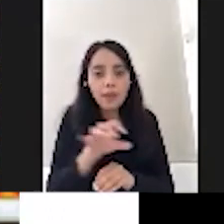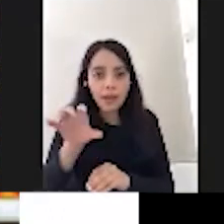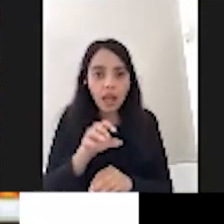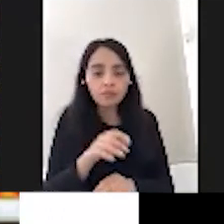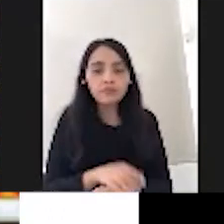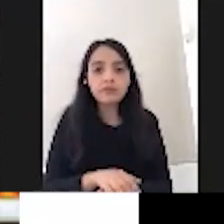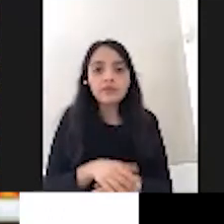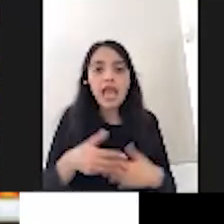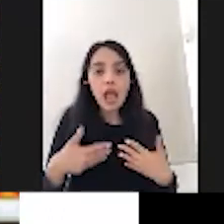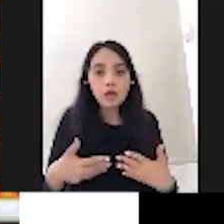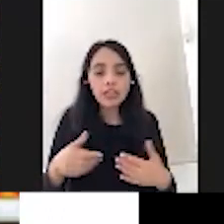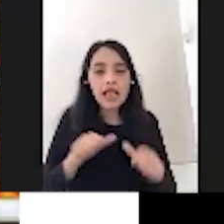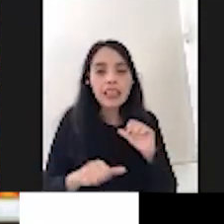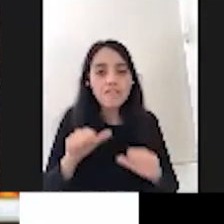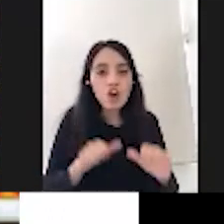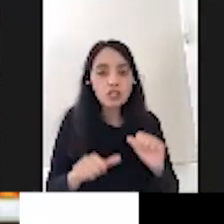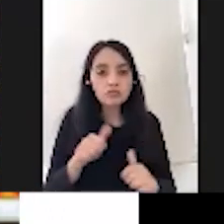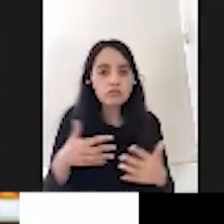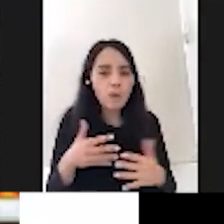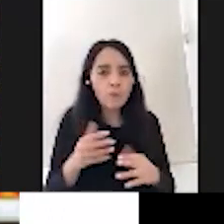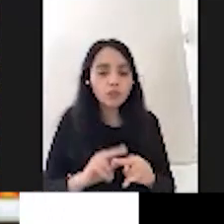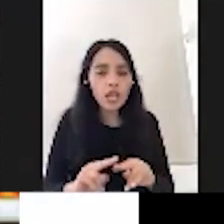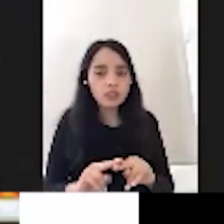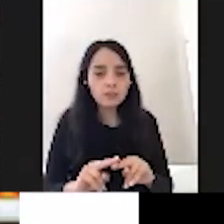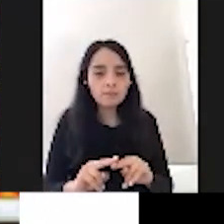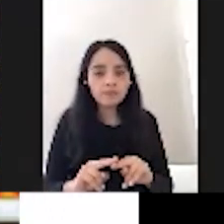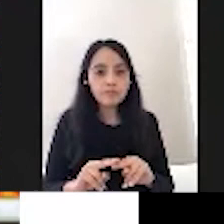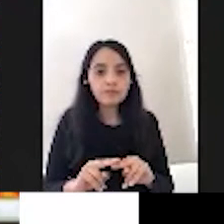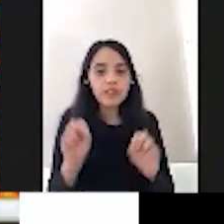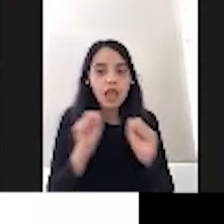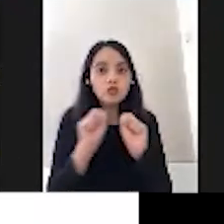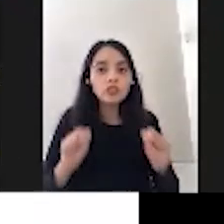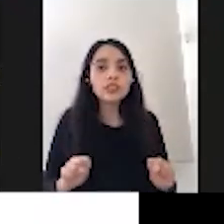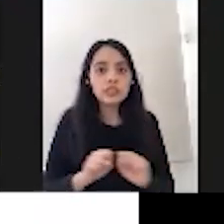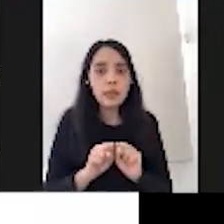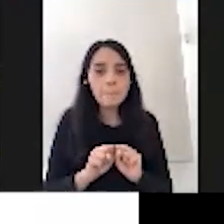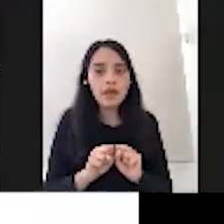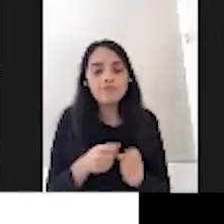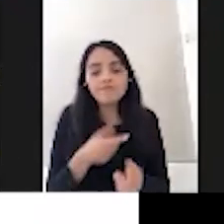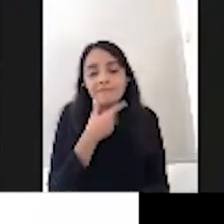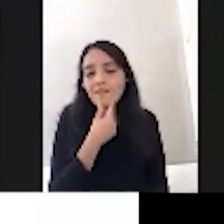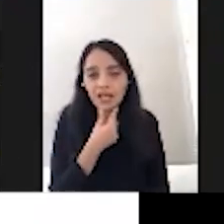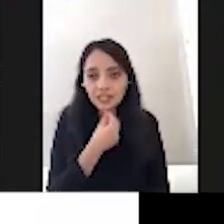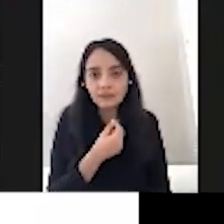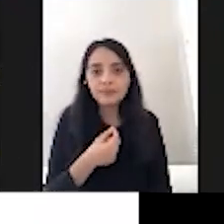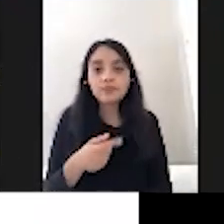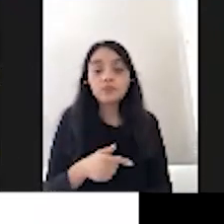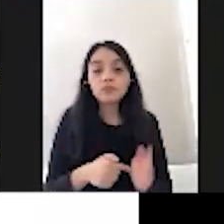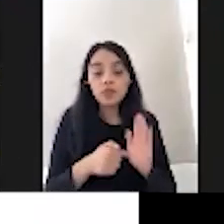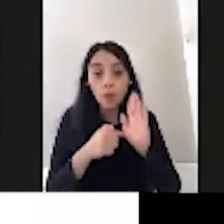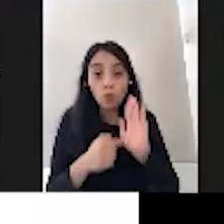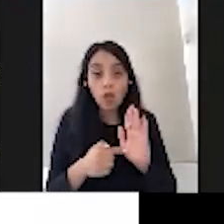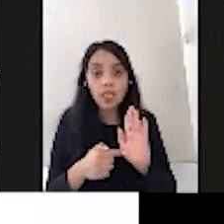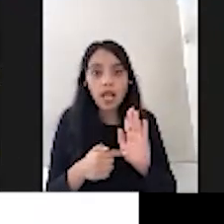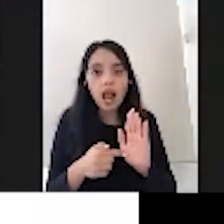laboratorio esto se hace a través de un sistema bastante más sencillo. Uno le presenta una serie de